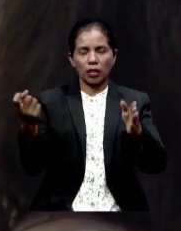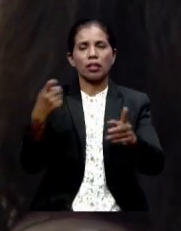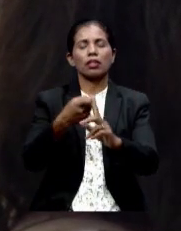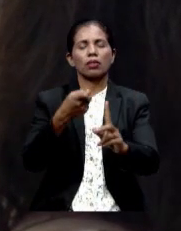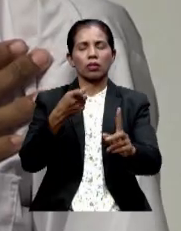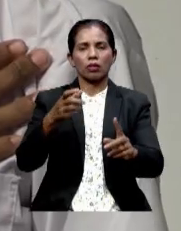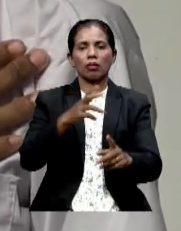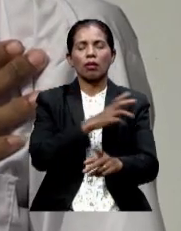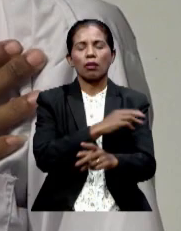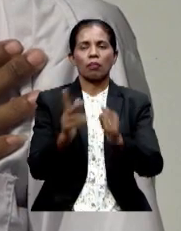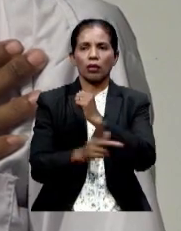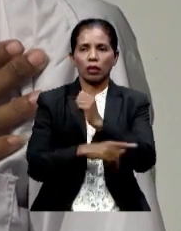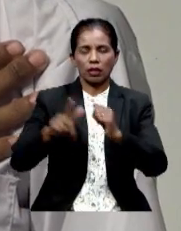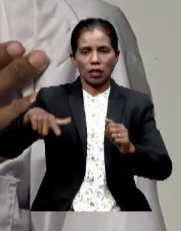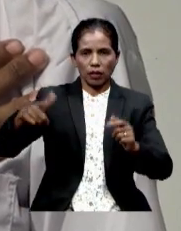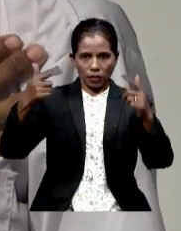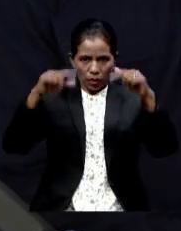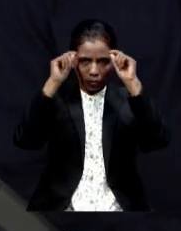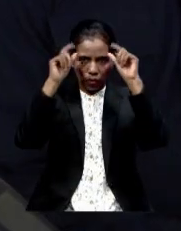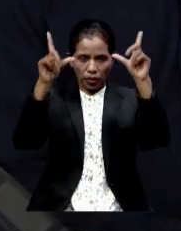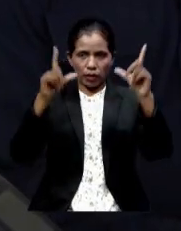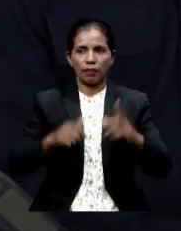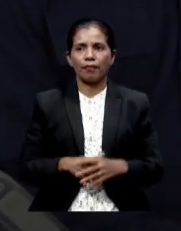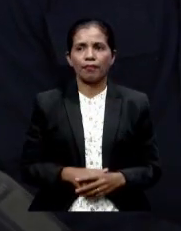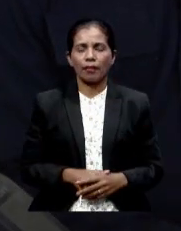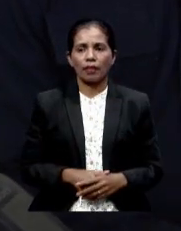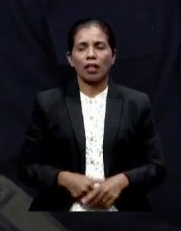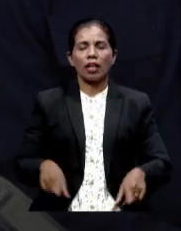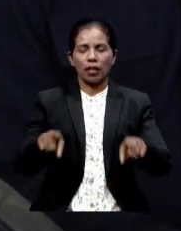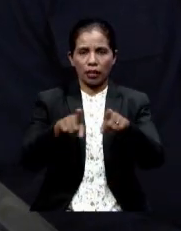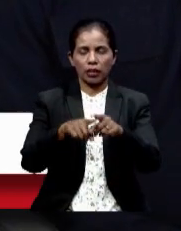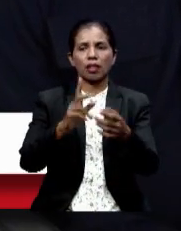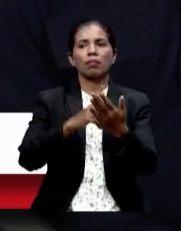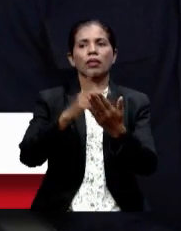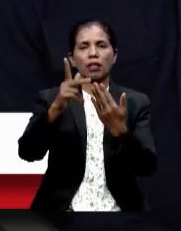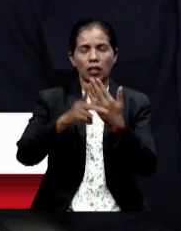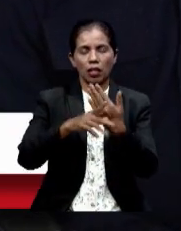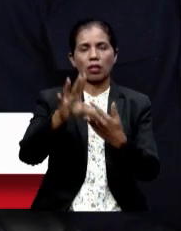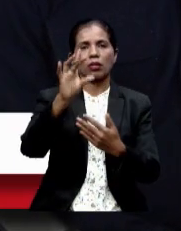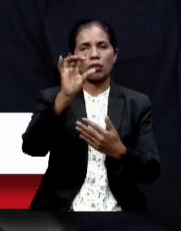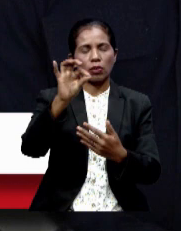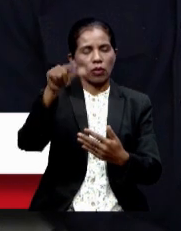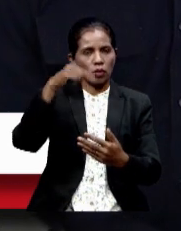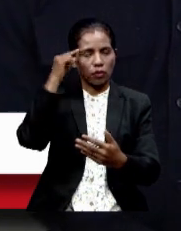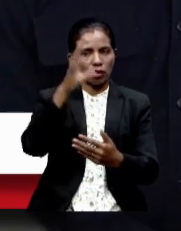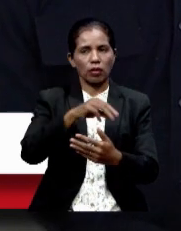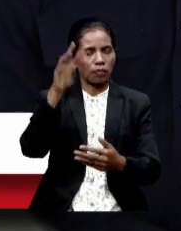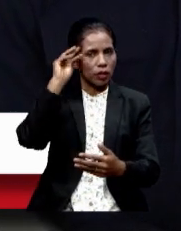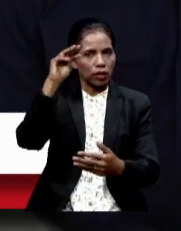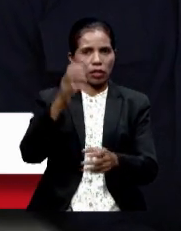Portugal, sempre tarde to Timor-Leste. Se hanesane mak ia programa no no governo constitucional, ministério se